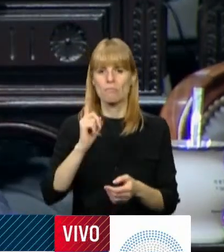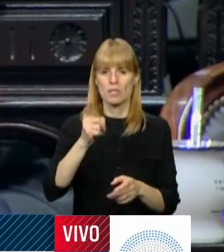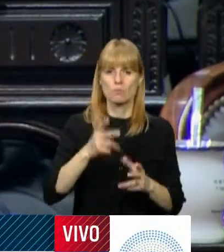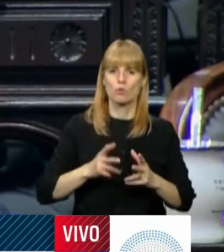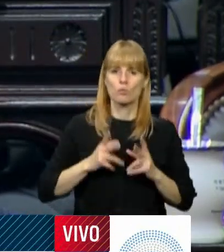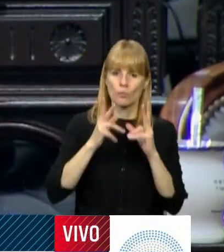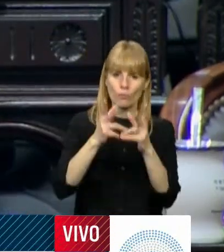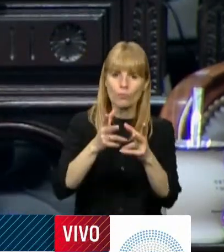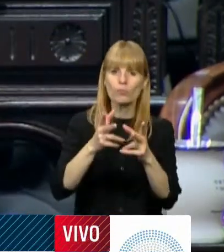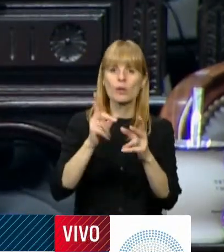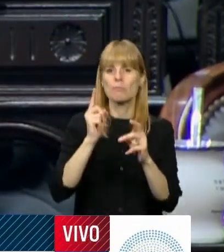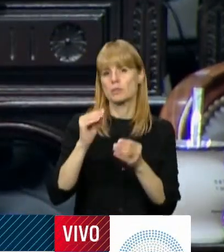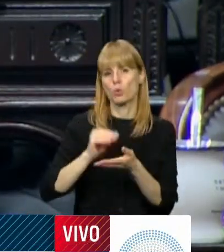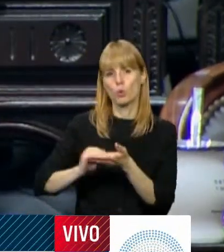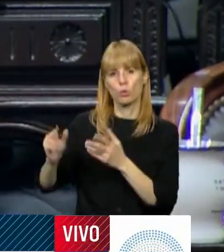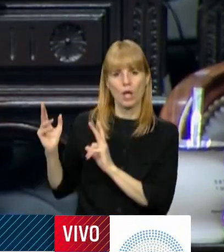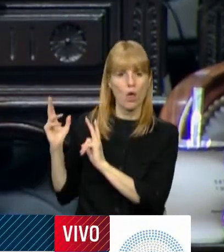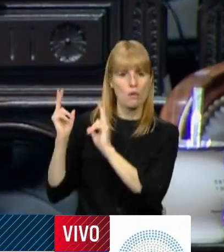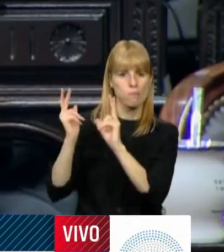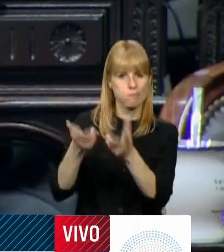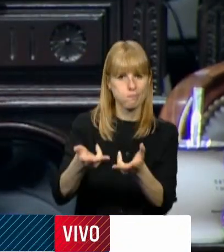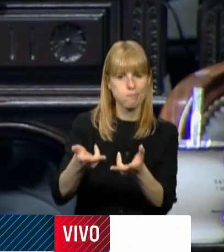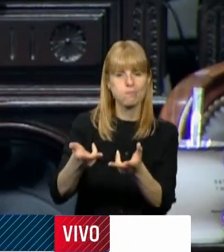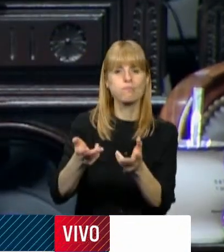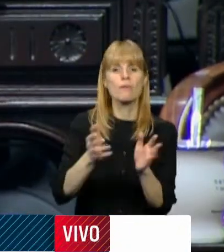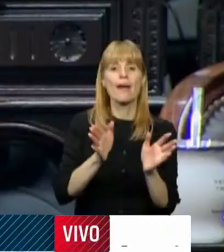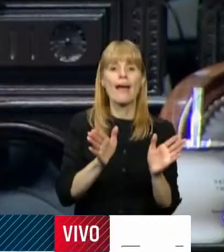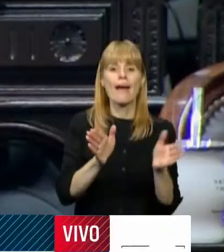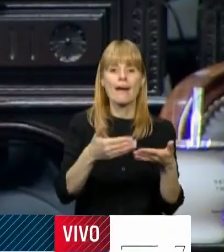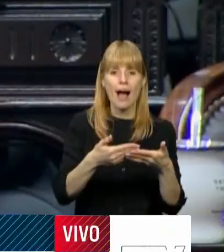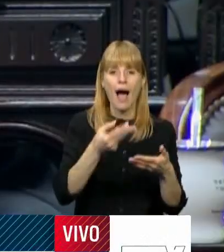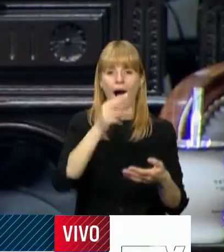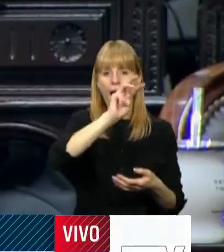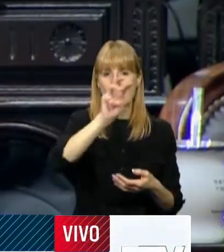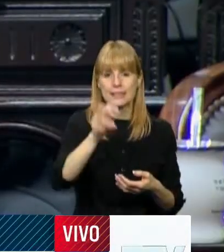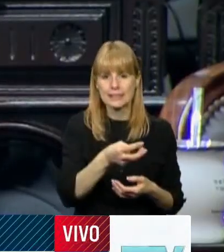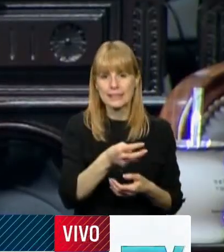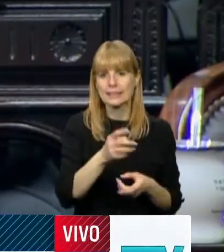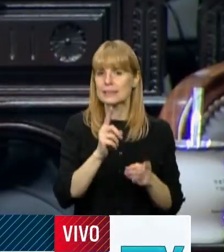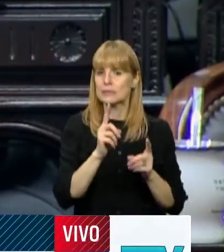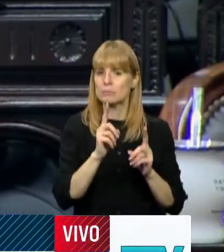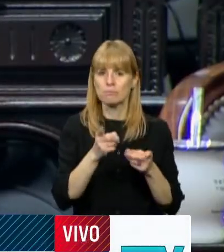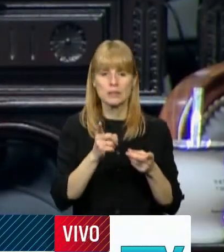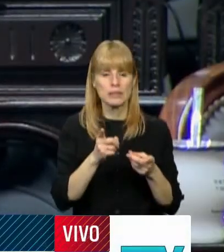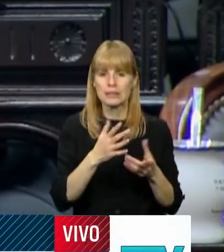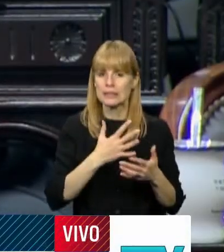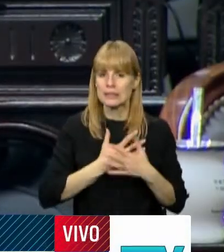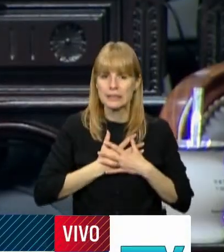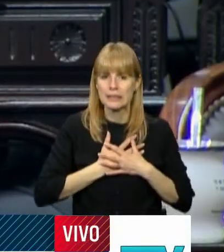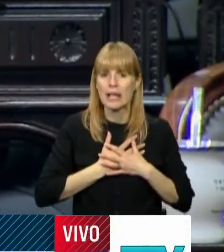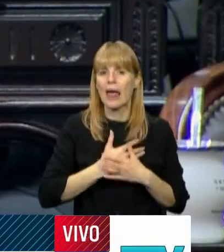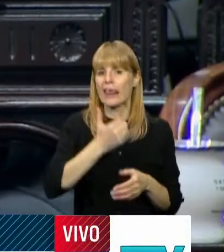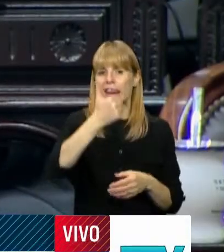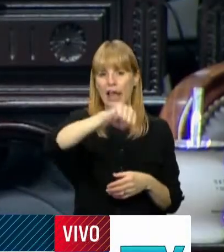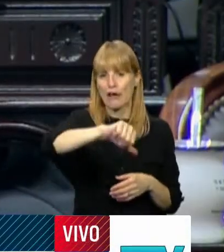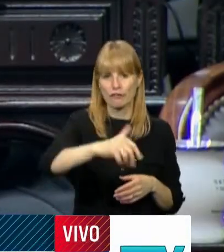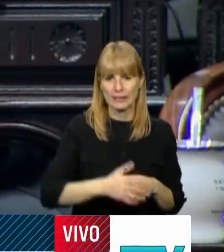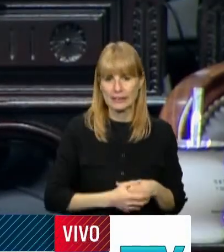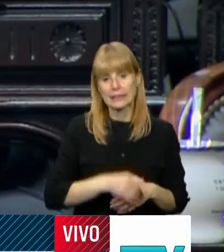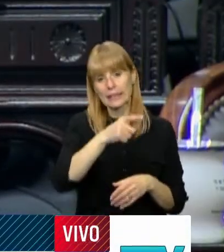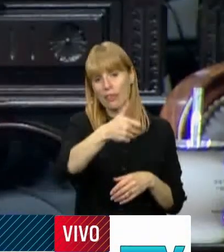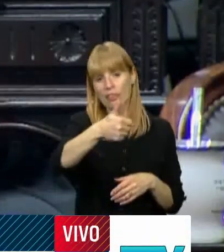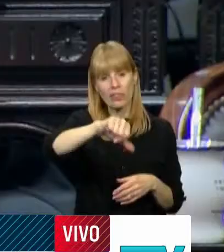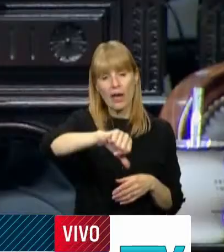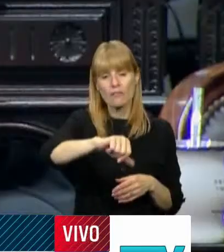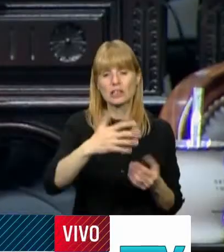el diputado preopinante, de que la caja, el ANSES, lamentablemente está en déficit. Y este déficit, por